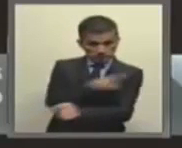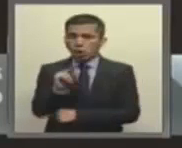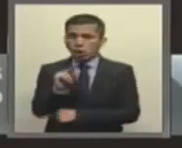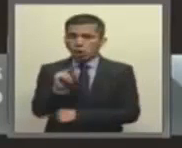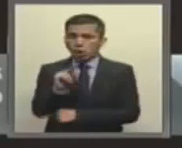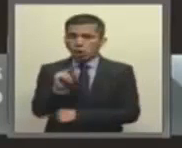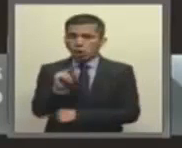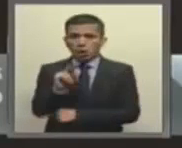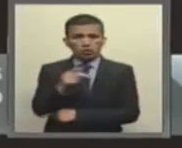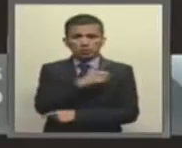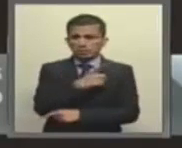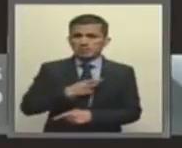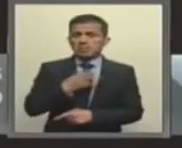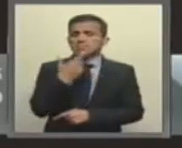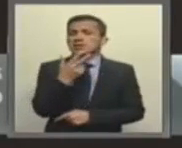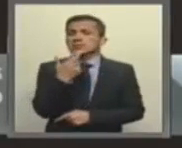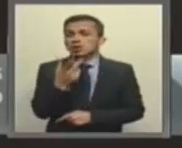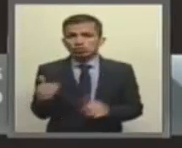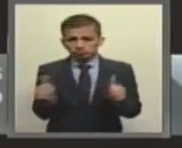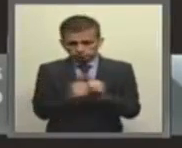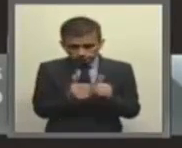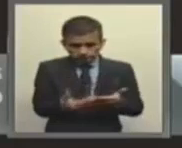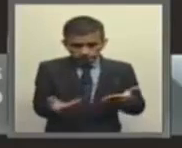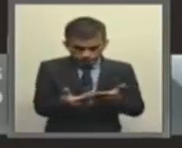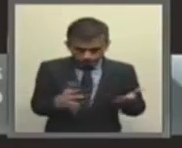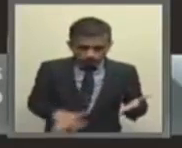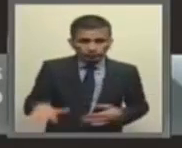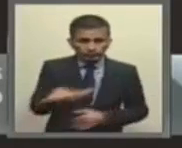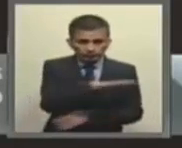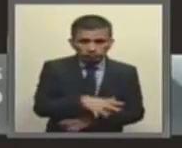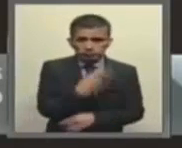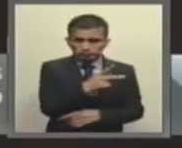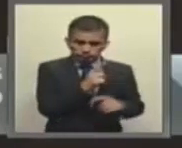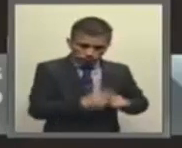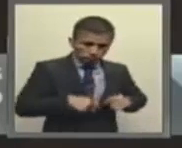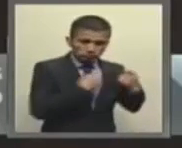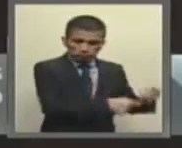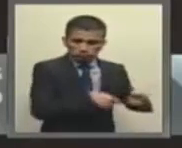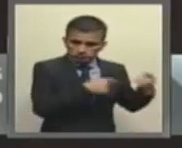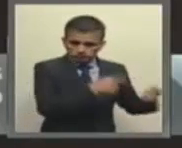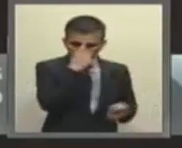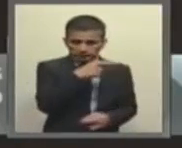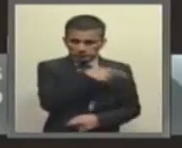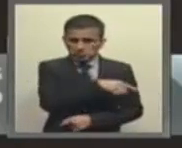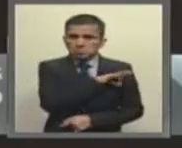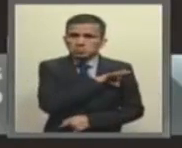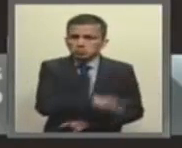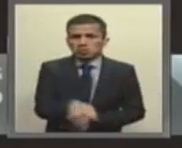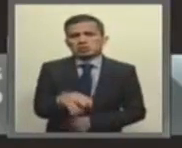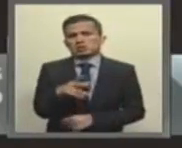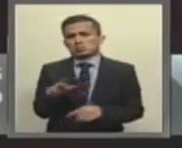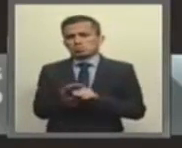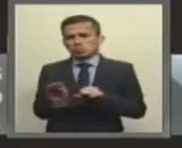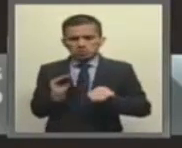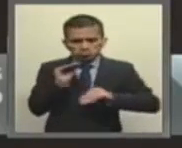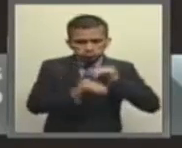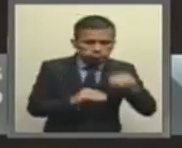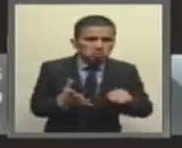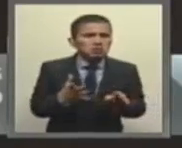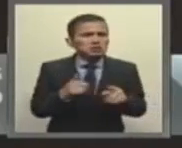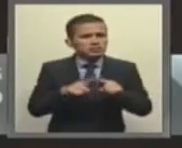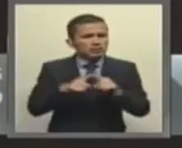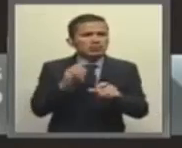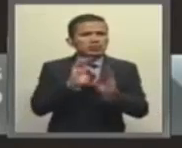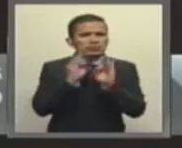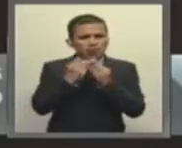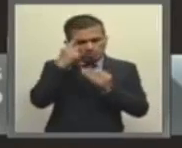ampliar y mejorar de acuerdo al contexto actual sus atribuciones, a fin de que pueda llevar a cabo políticas comerciales de atracción